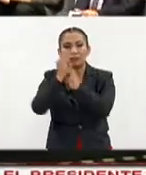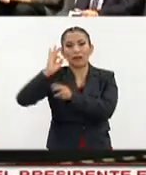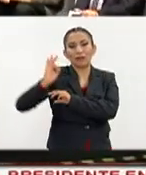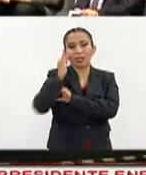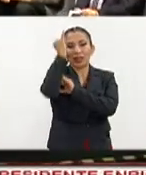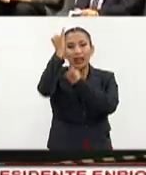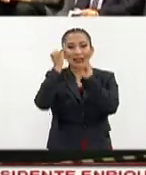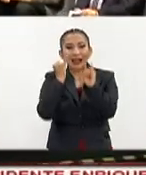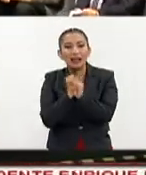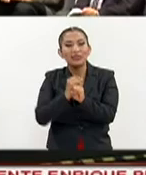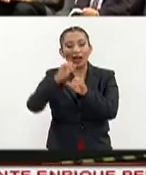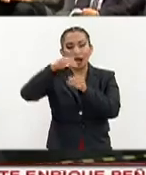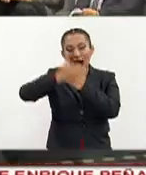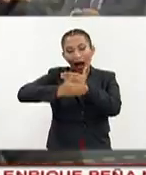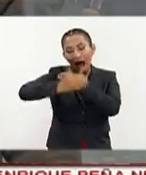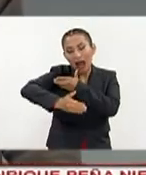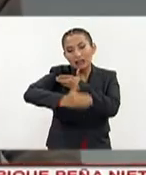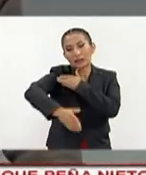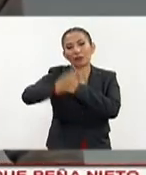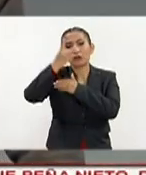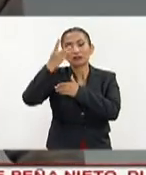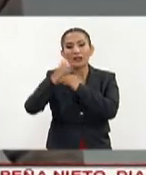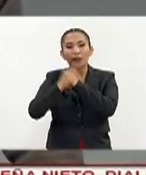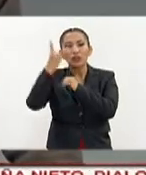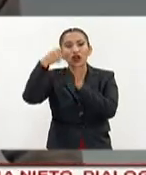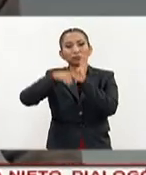Federación Internacional de Archivos de Televisión